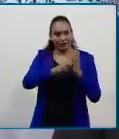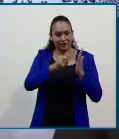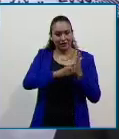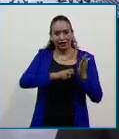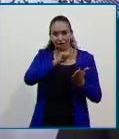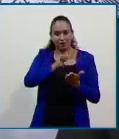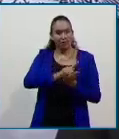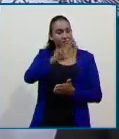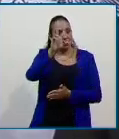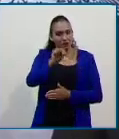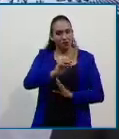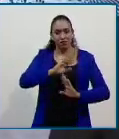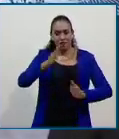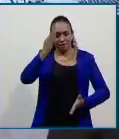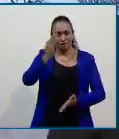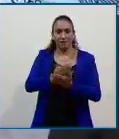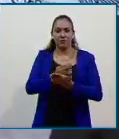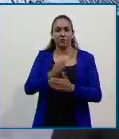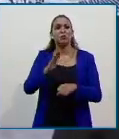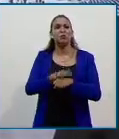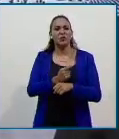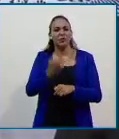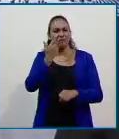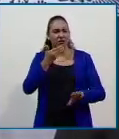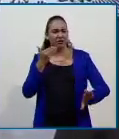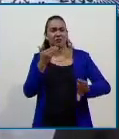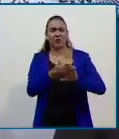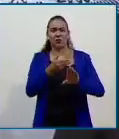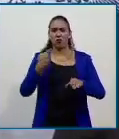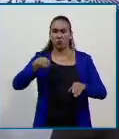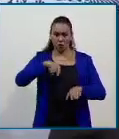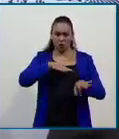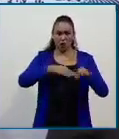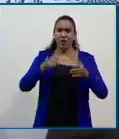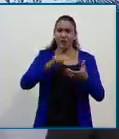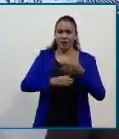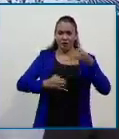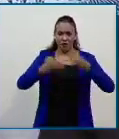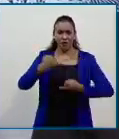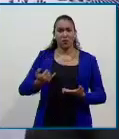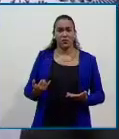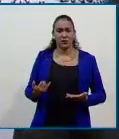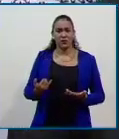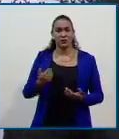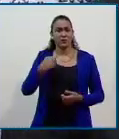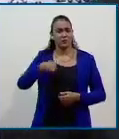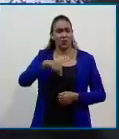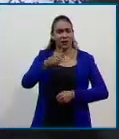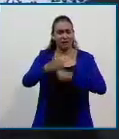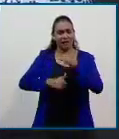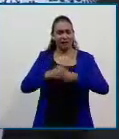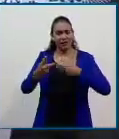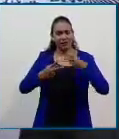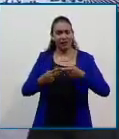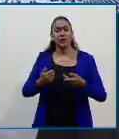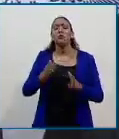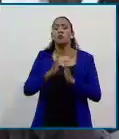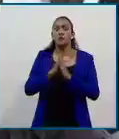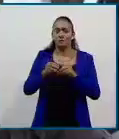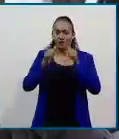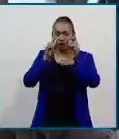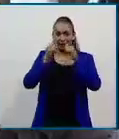sus tantas imperfecciones, para reencauzar la discusión pública hacia una reforma integral bien